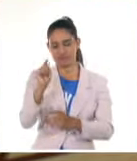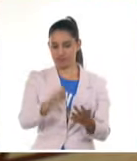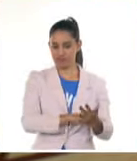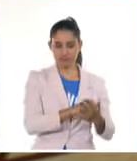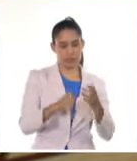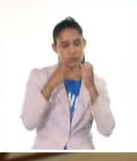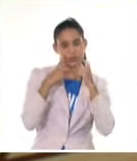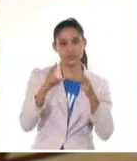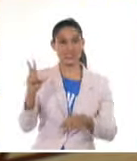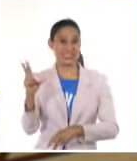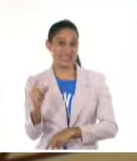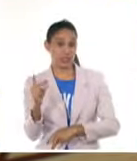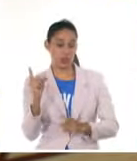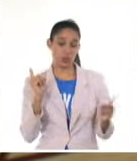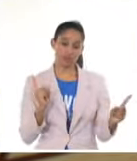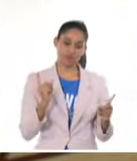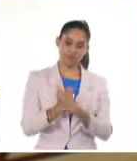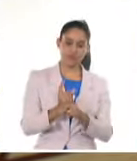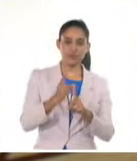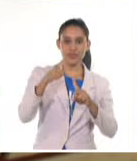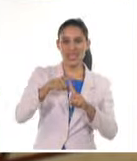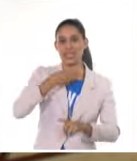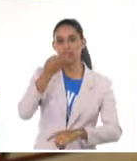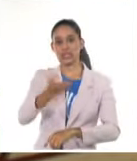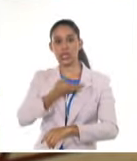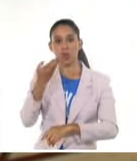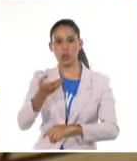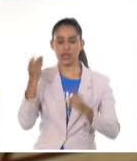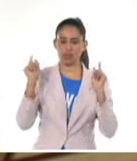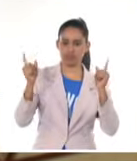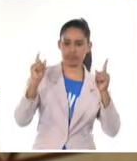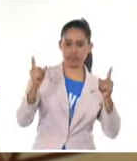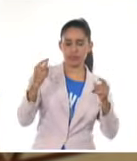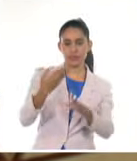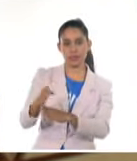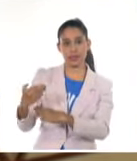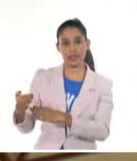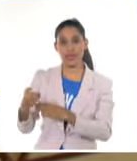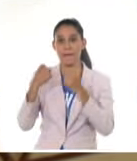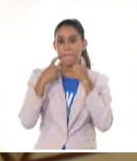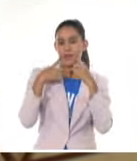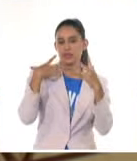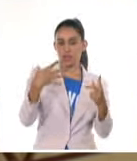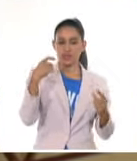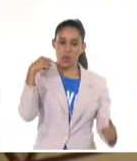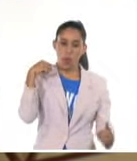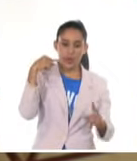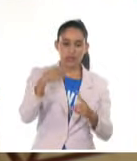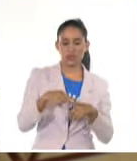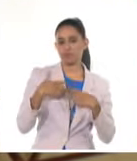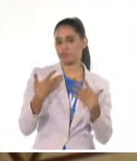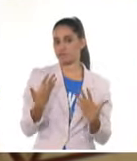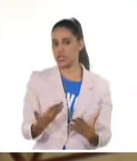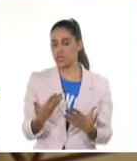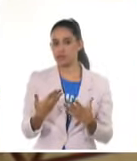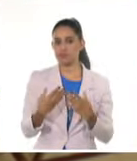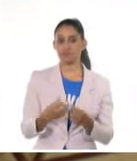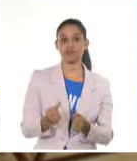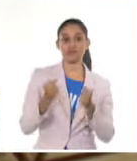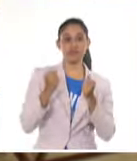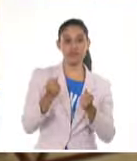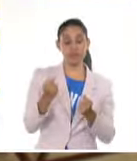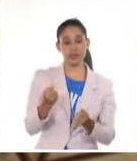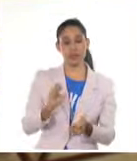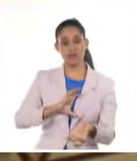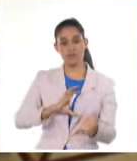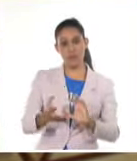publicaciones teóricas de partidos y movimientos de izquierda viene un tanto a buscar las articulaciones necesarias en función